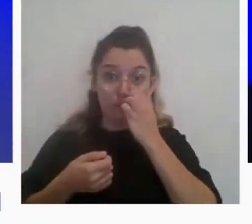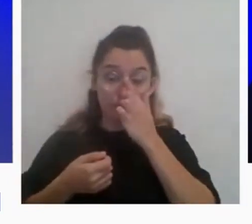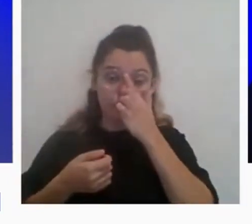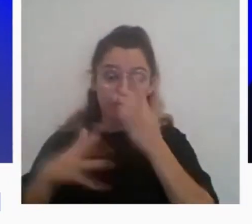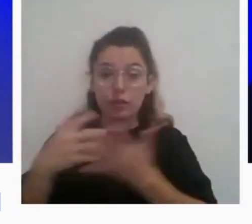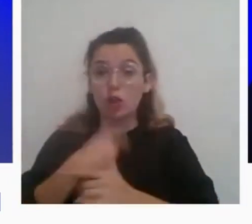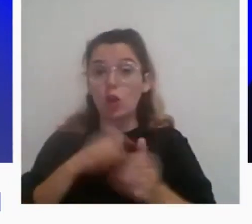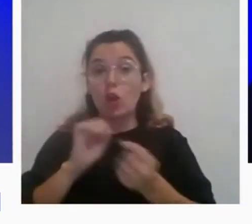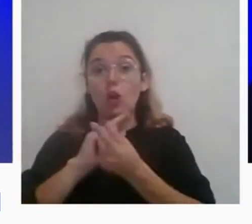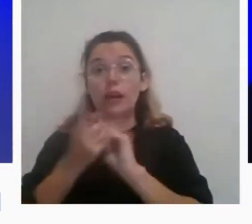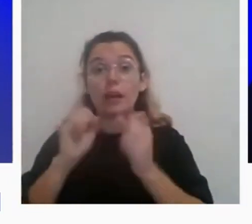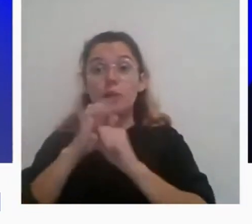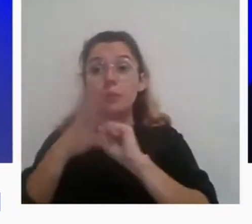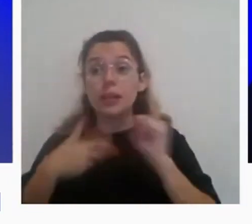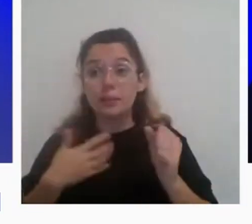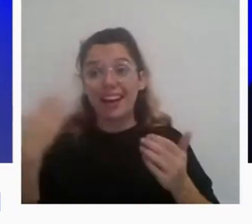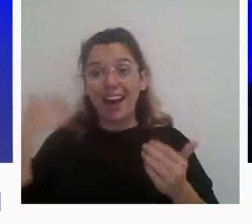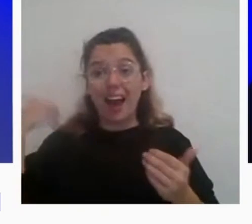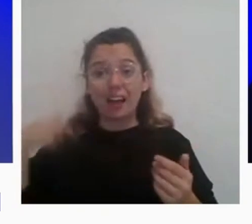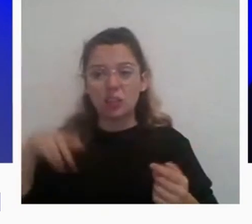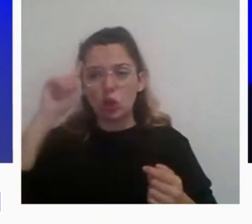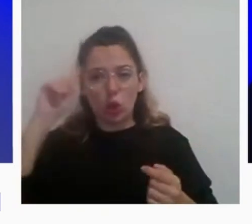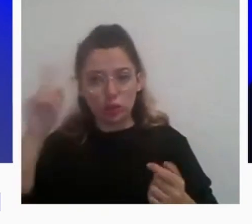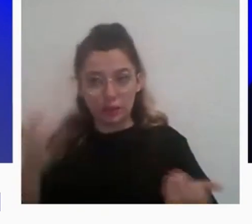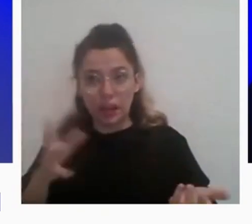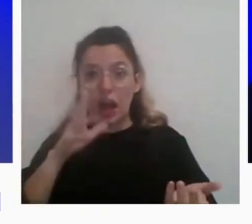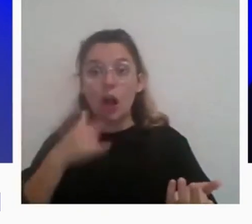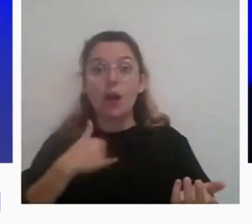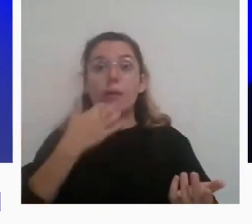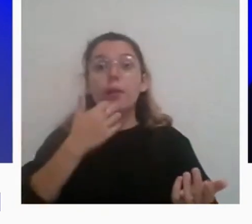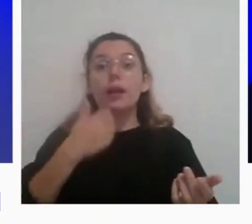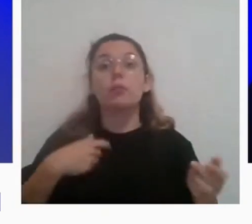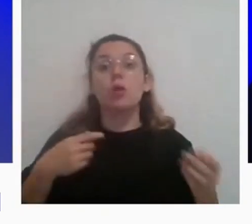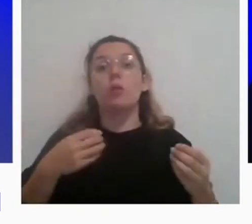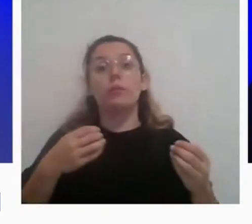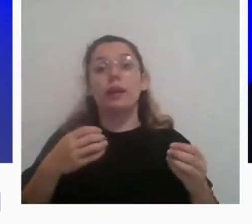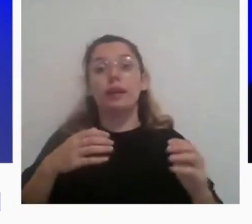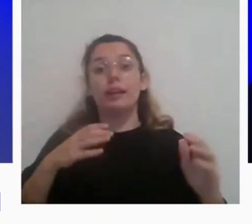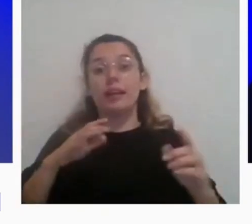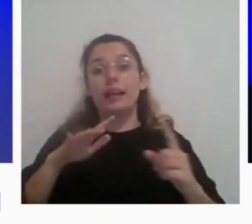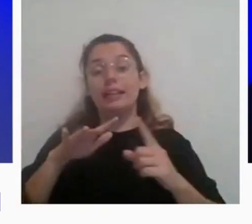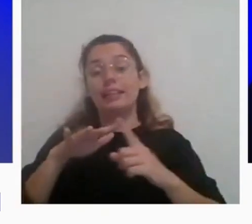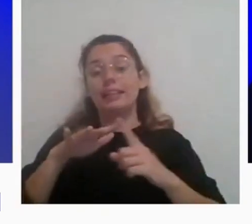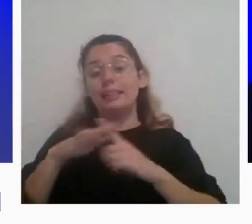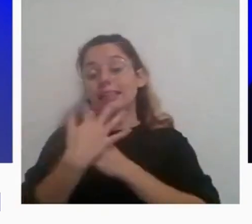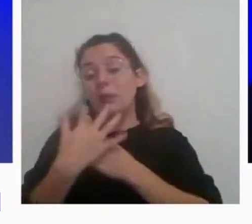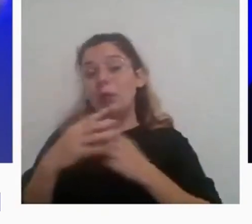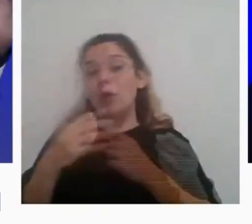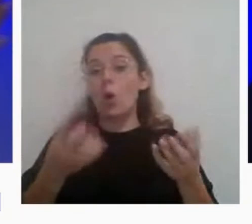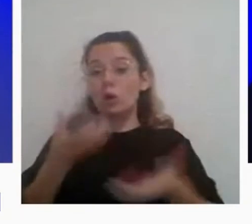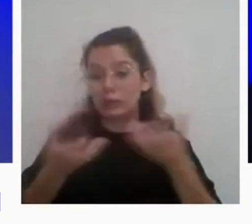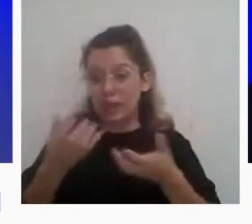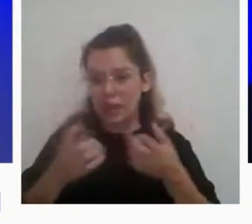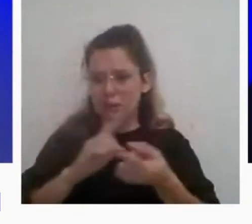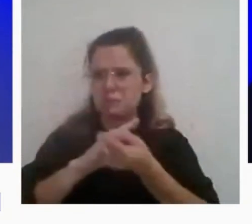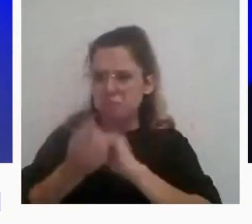no sabíamos qué pasaba, los cambios de paradigma, en la hostelería fueron muy latentes, porque se vio el delivery claro, pero no nuestro no. Entonces se ha levantado y todo esto muy